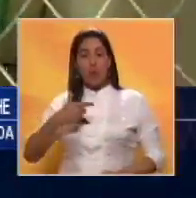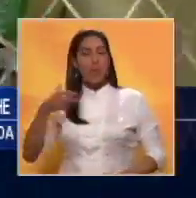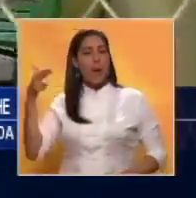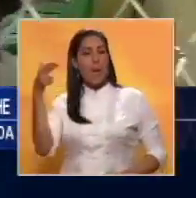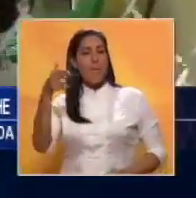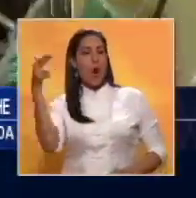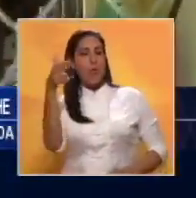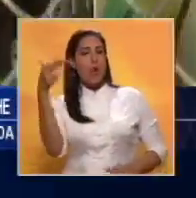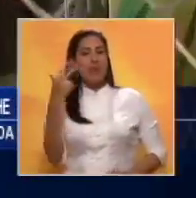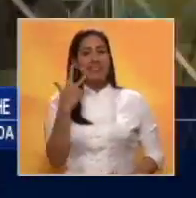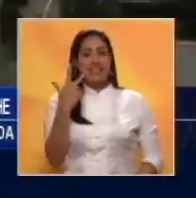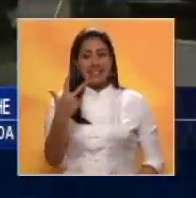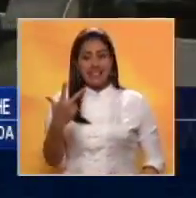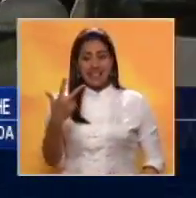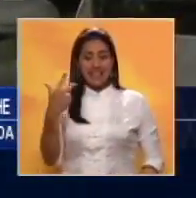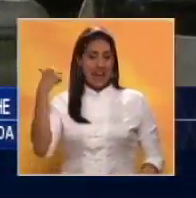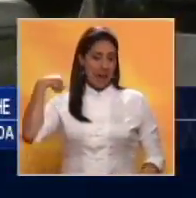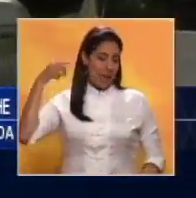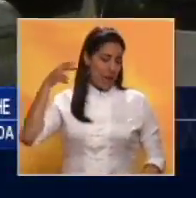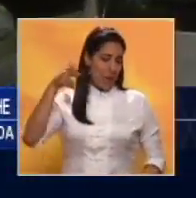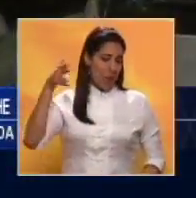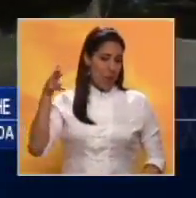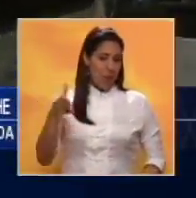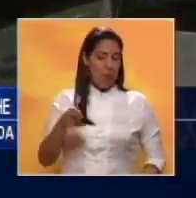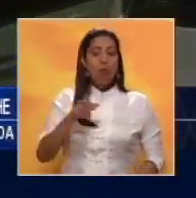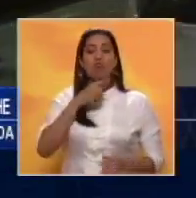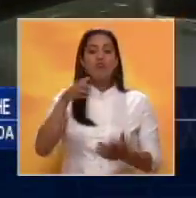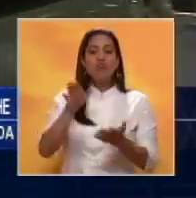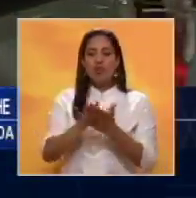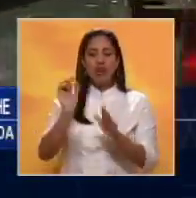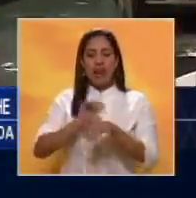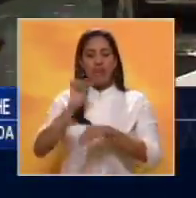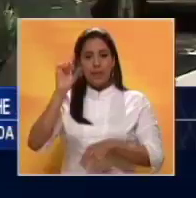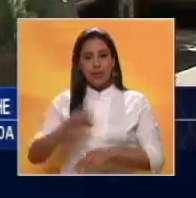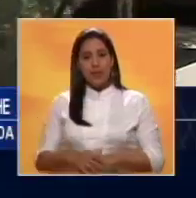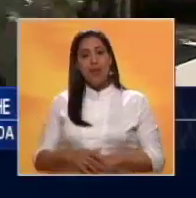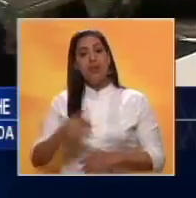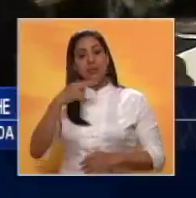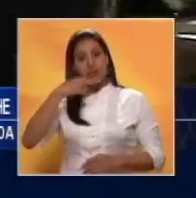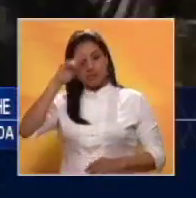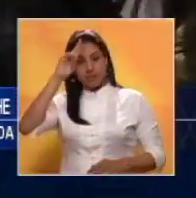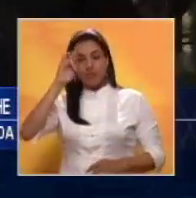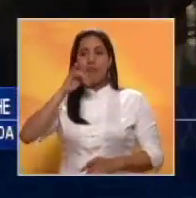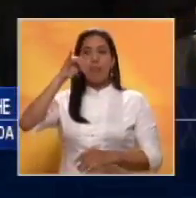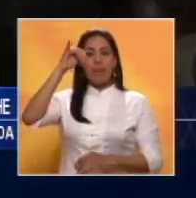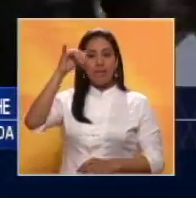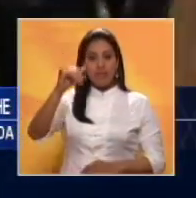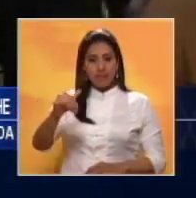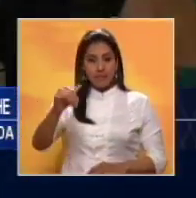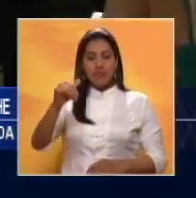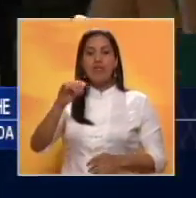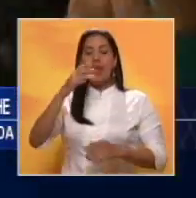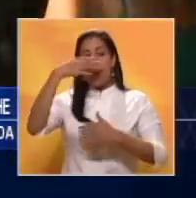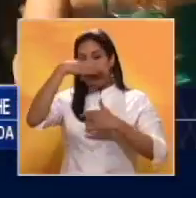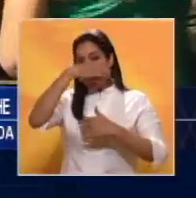recibió 3 disparos en la espalda, perdiendo la vida al instante. Su padre denuncia las mafias dentro del